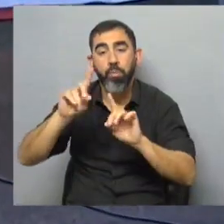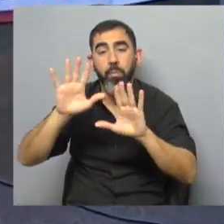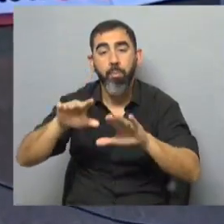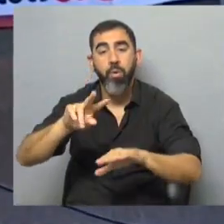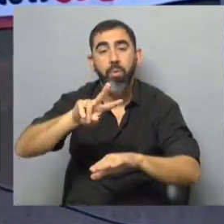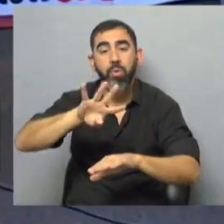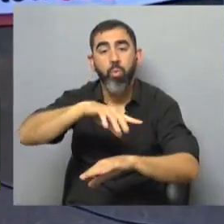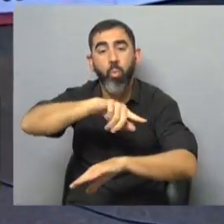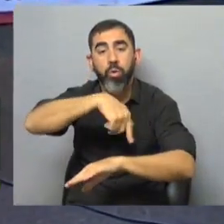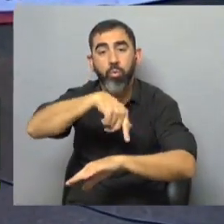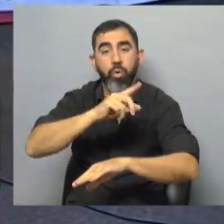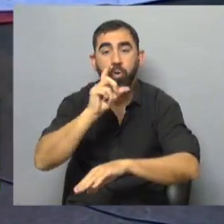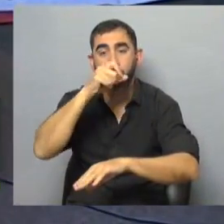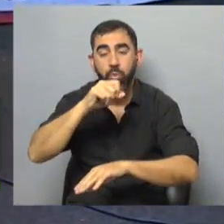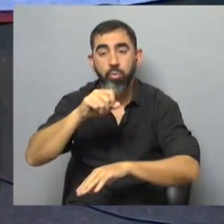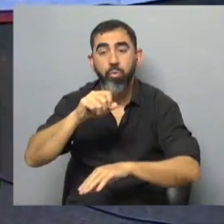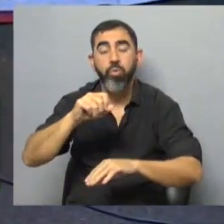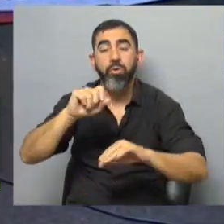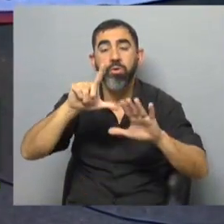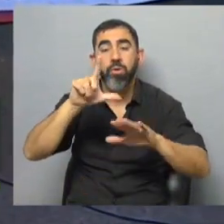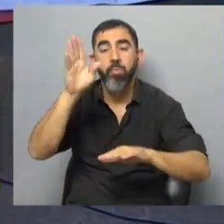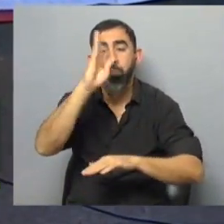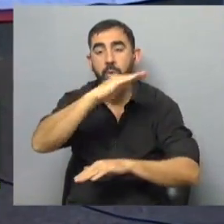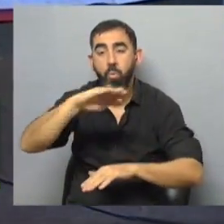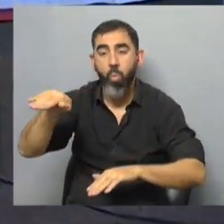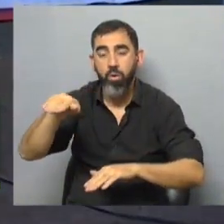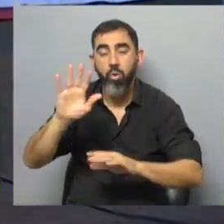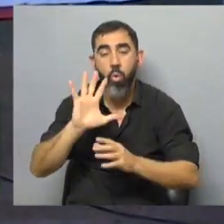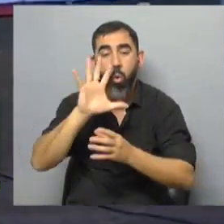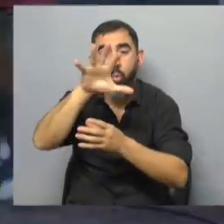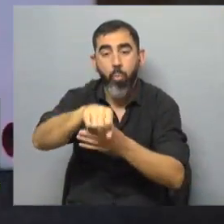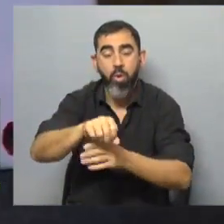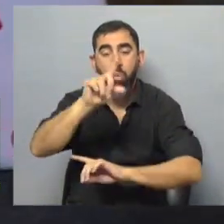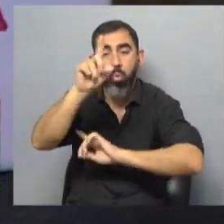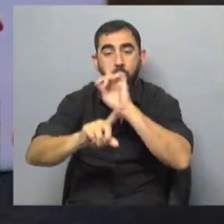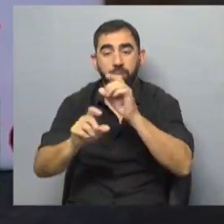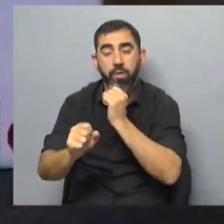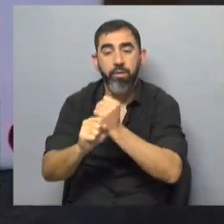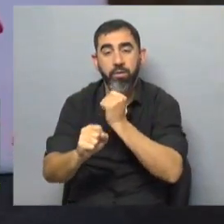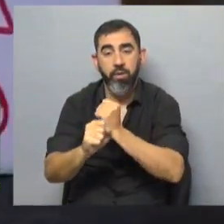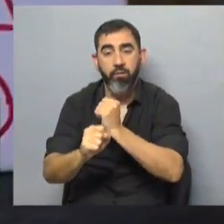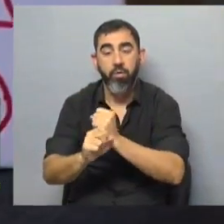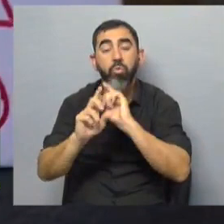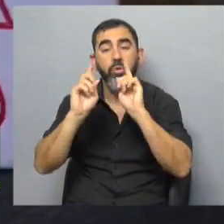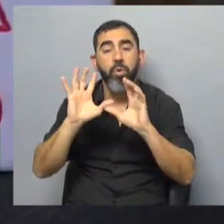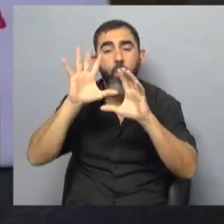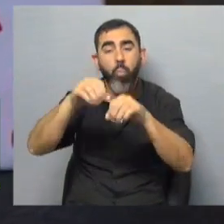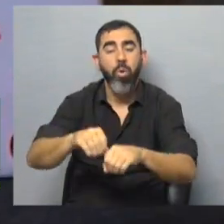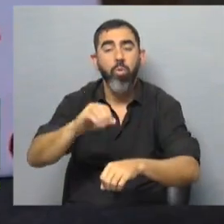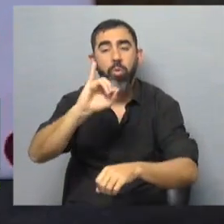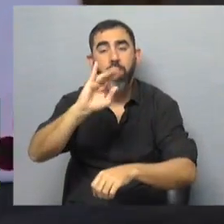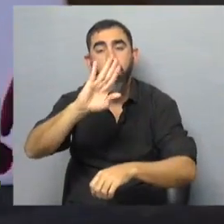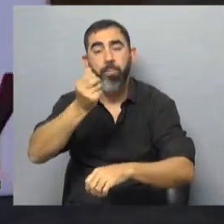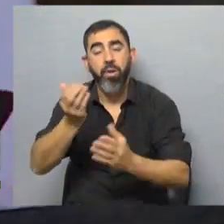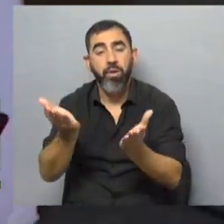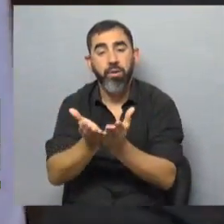en Montevideo y desde las 6:45 de esta mañana está ocupada la sede central de la Universidad de Trabajo. También está ocupado el IPA por parte de